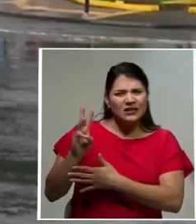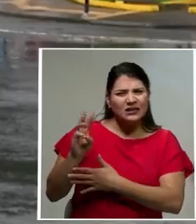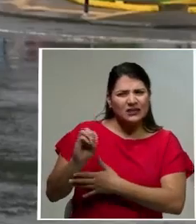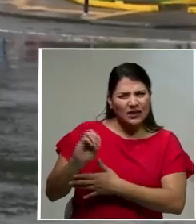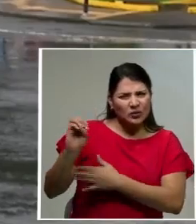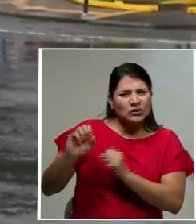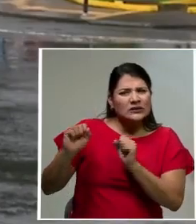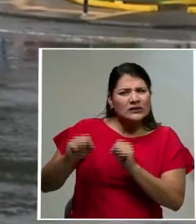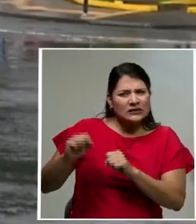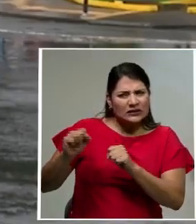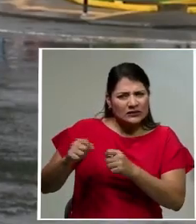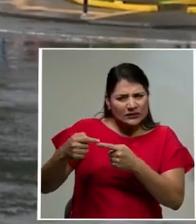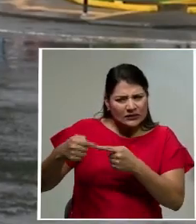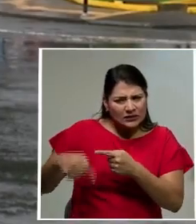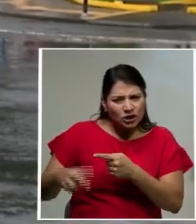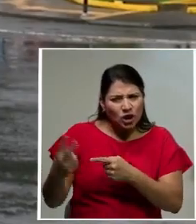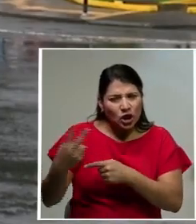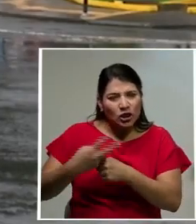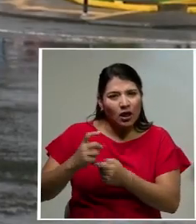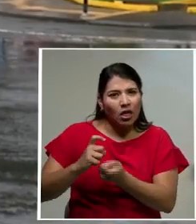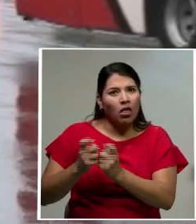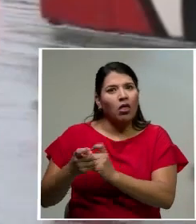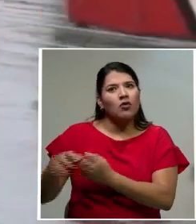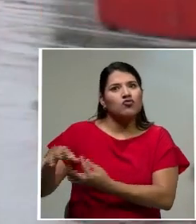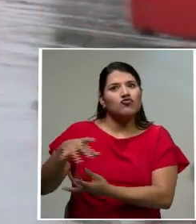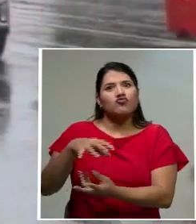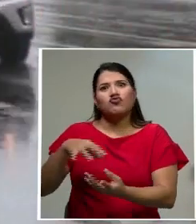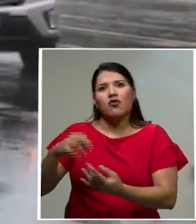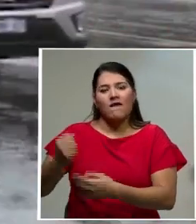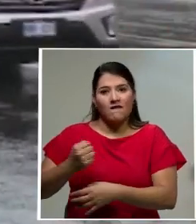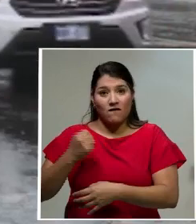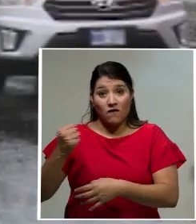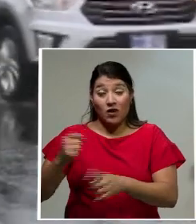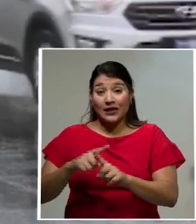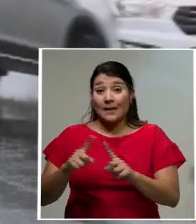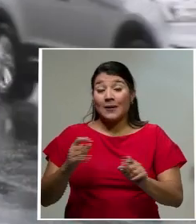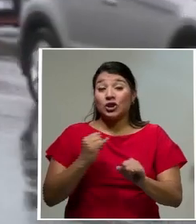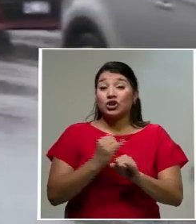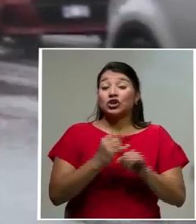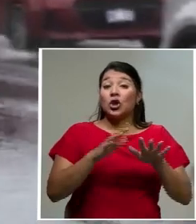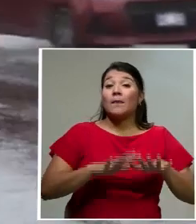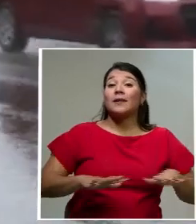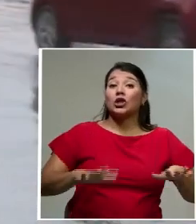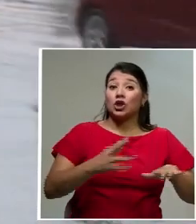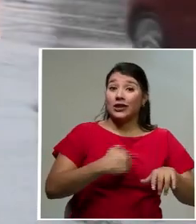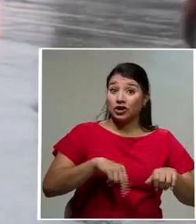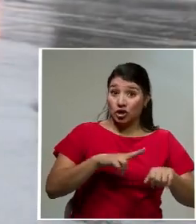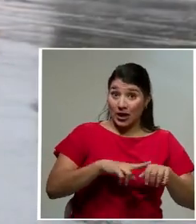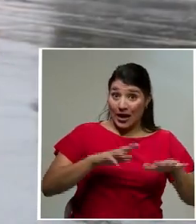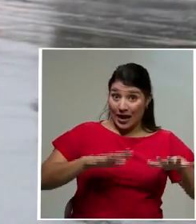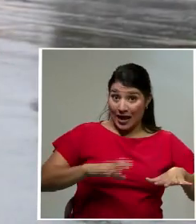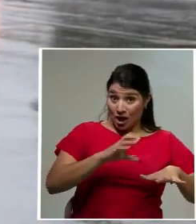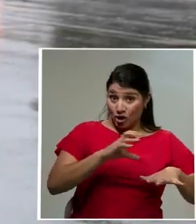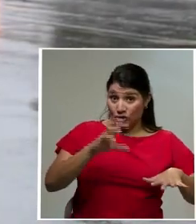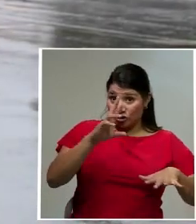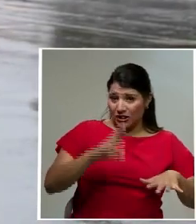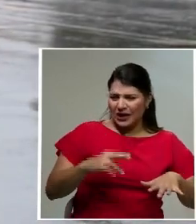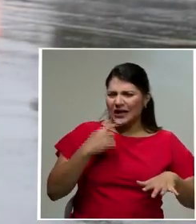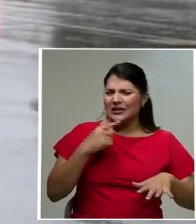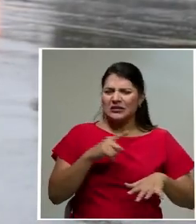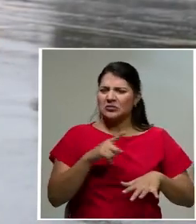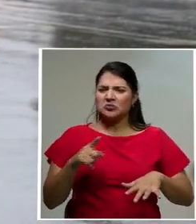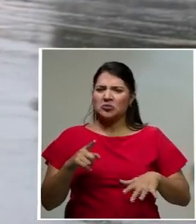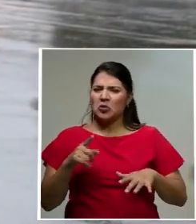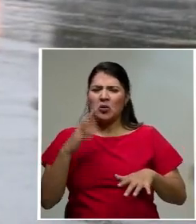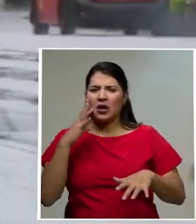en los próximos 2 días. Sin embargo, por el momento, en el Instituto Meteorológico Nacional descartan que pueda presentar afectaciones sobre